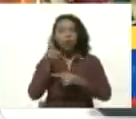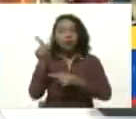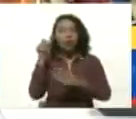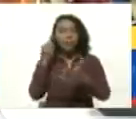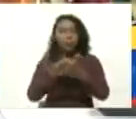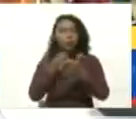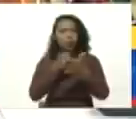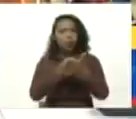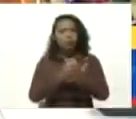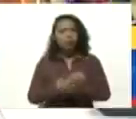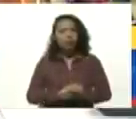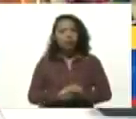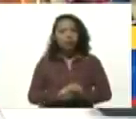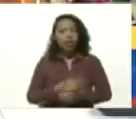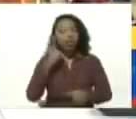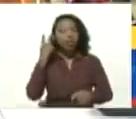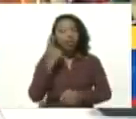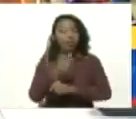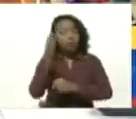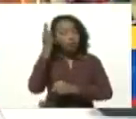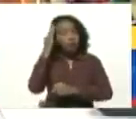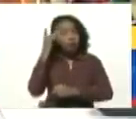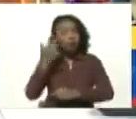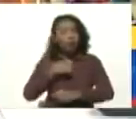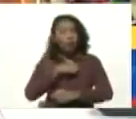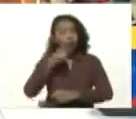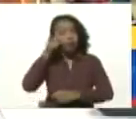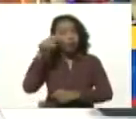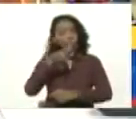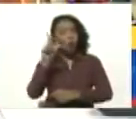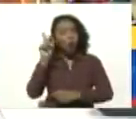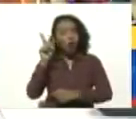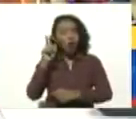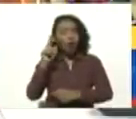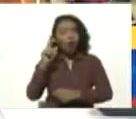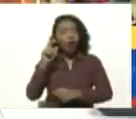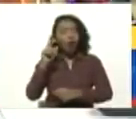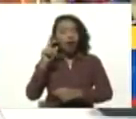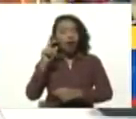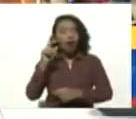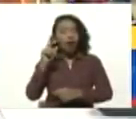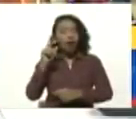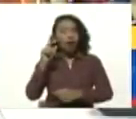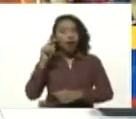batalla. Debe saber nuestro pueblo y la humanidad que el tribunal